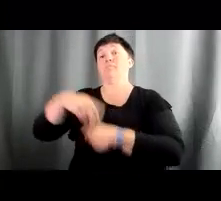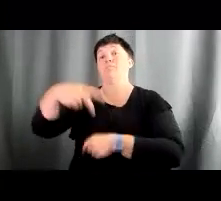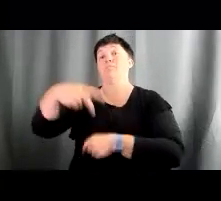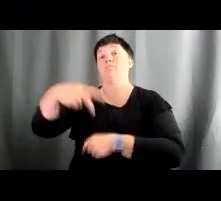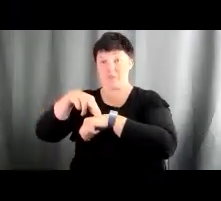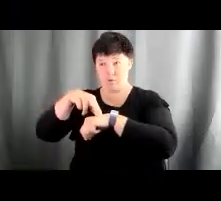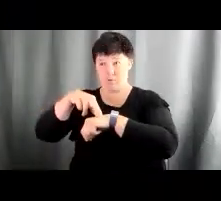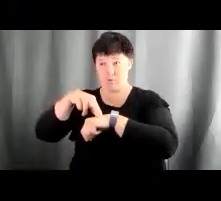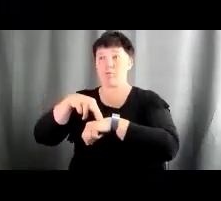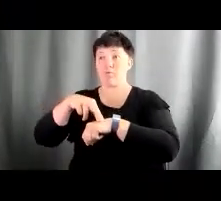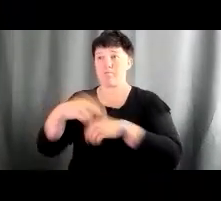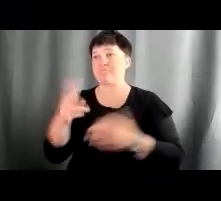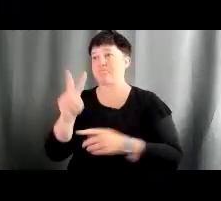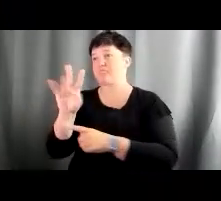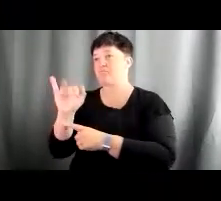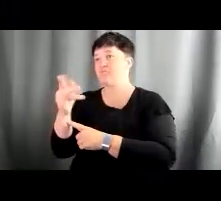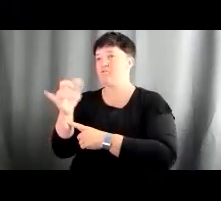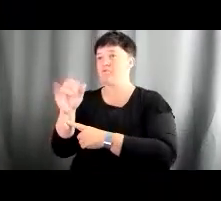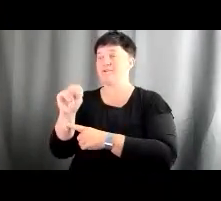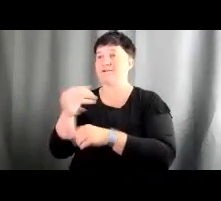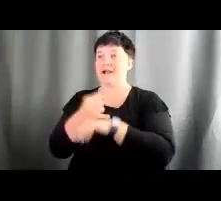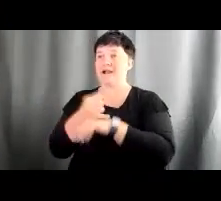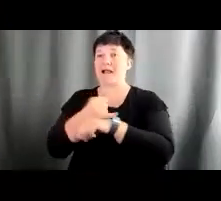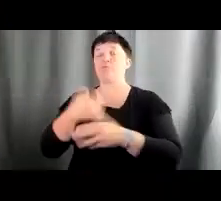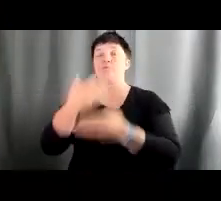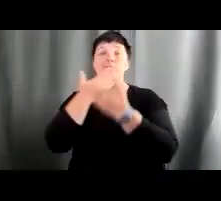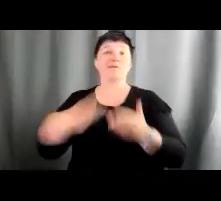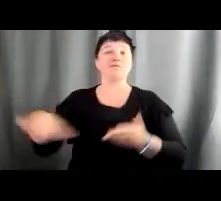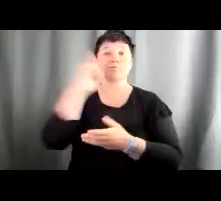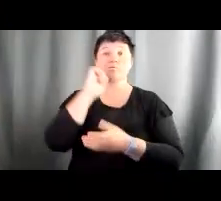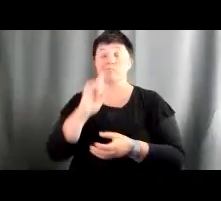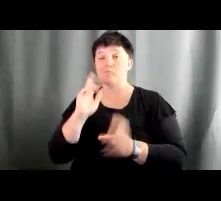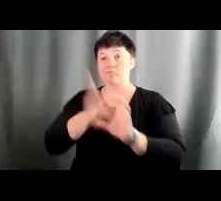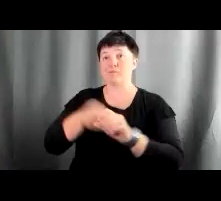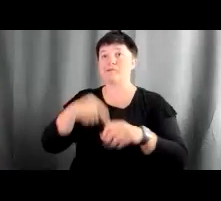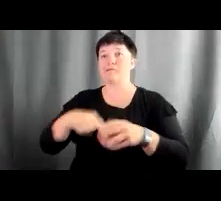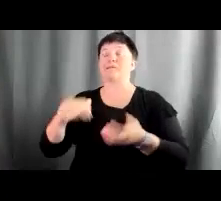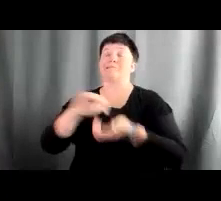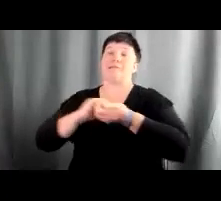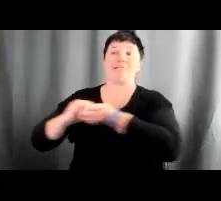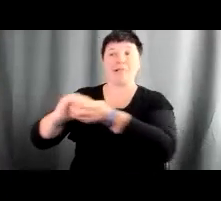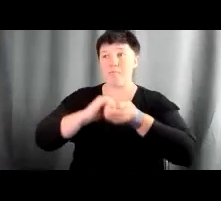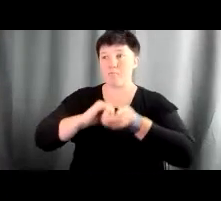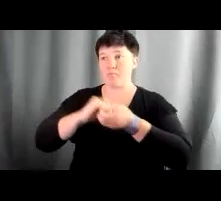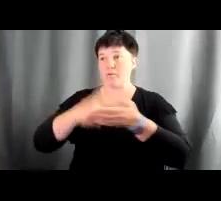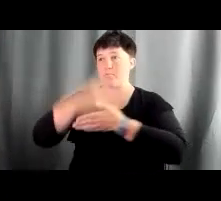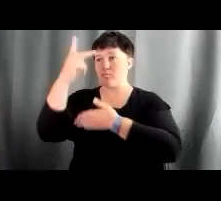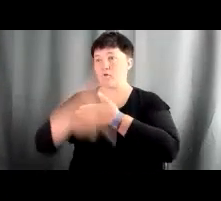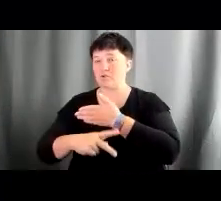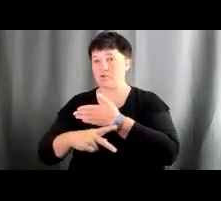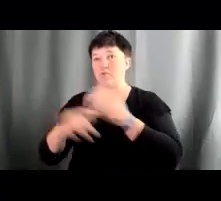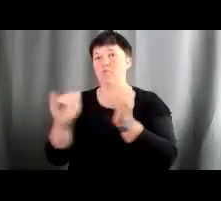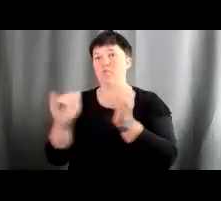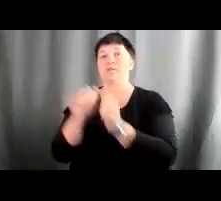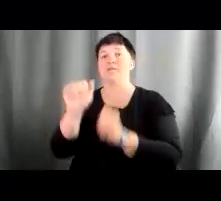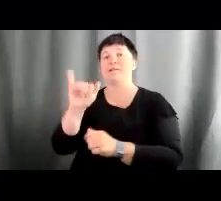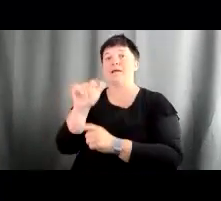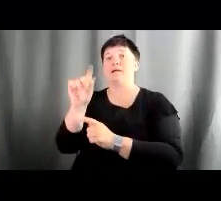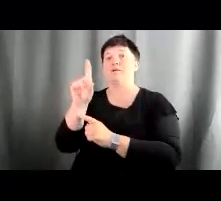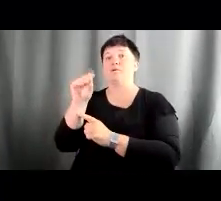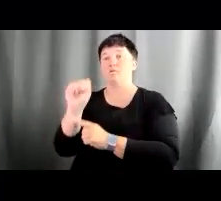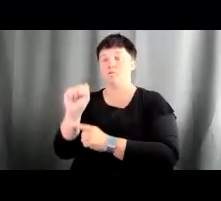Unidos. Me gustaría darles las gracias a todos por asistir. Este es un proyecto con Leidos Inc. y el Centro Climático del Caribe